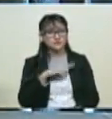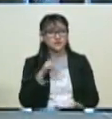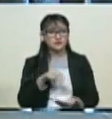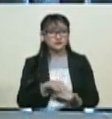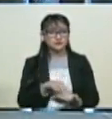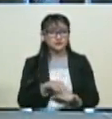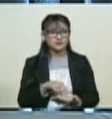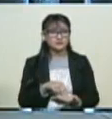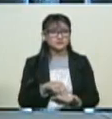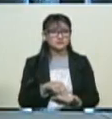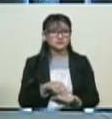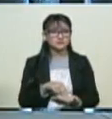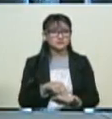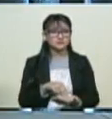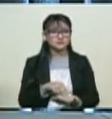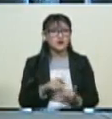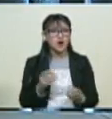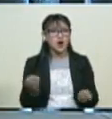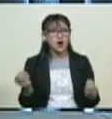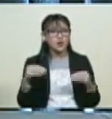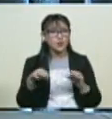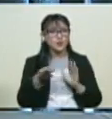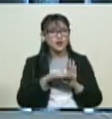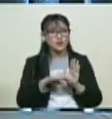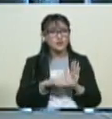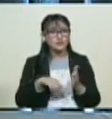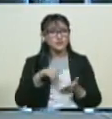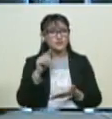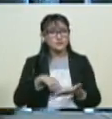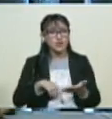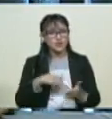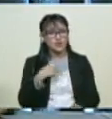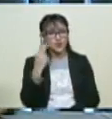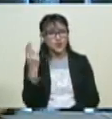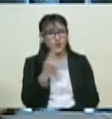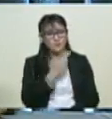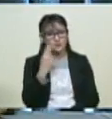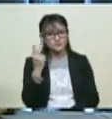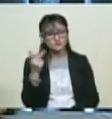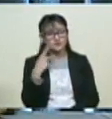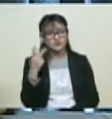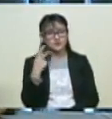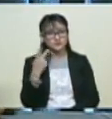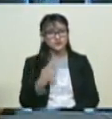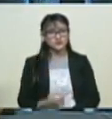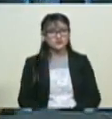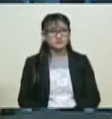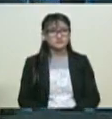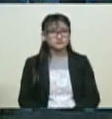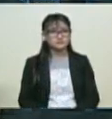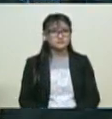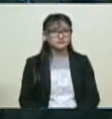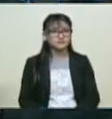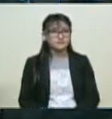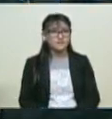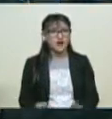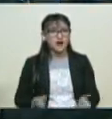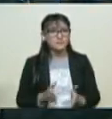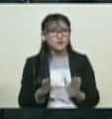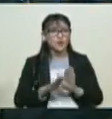mucho más allá de los acuerdos firmados un gran compromiso políticos reafirmar los caminos